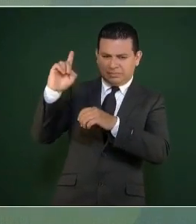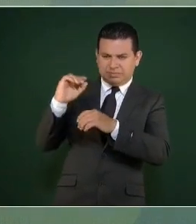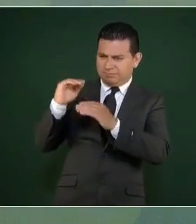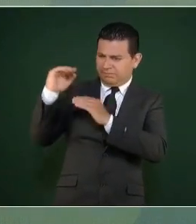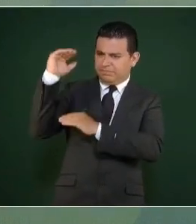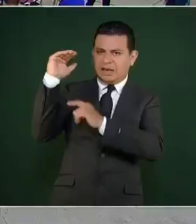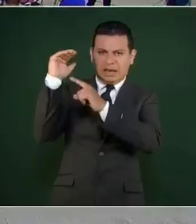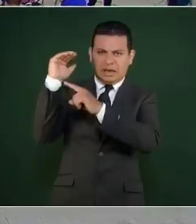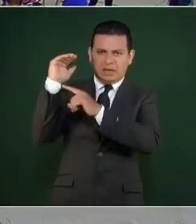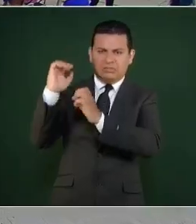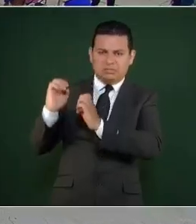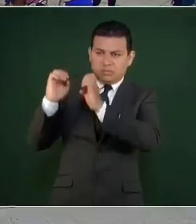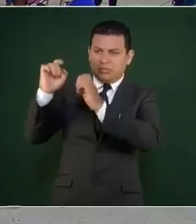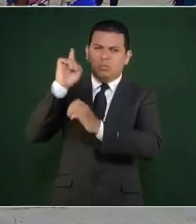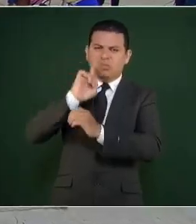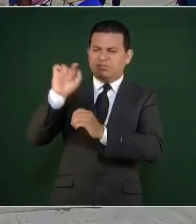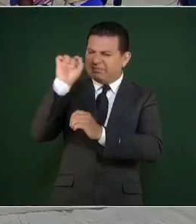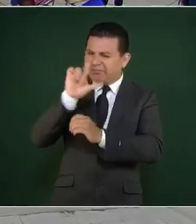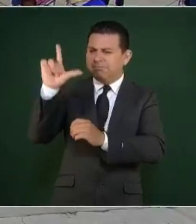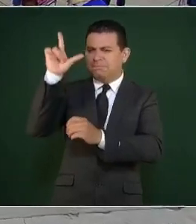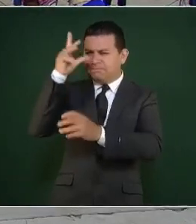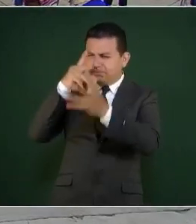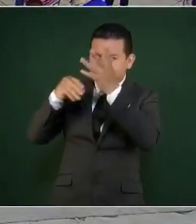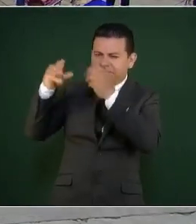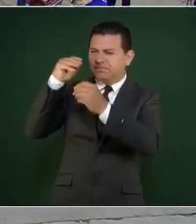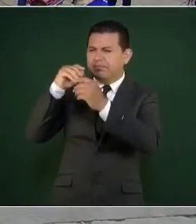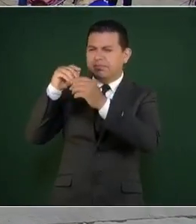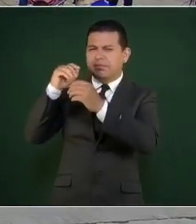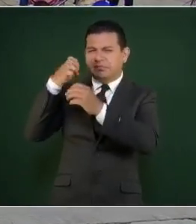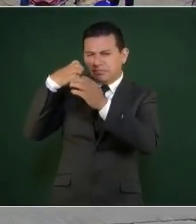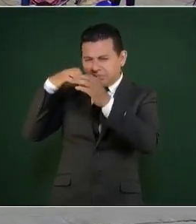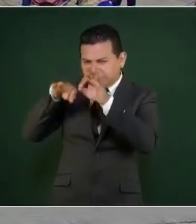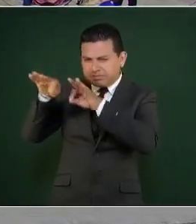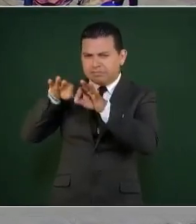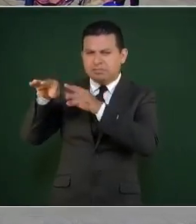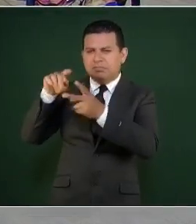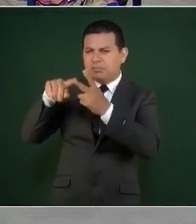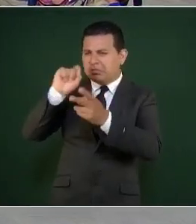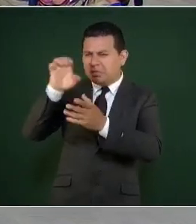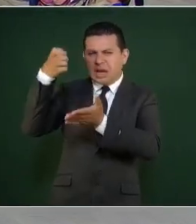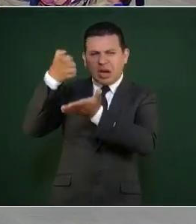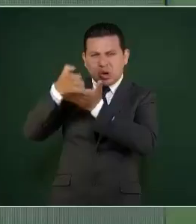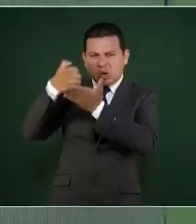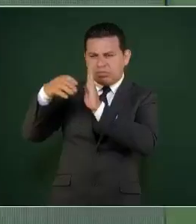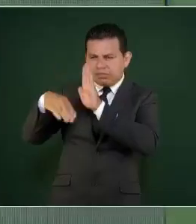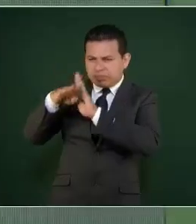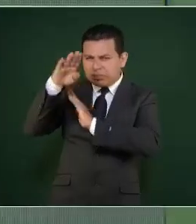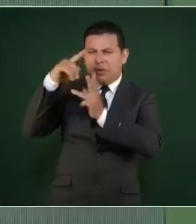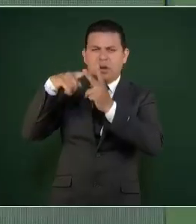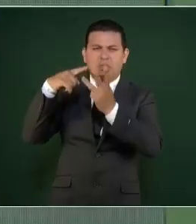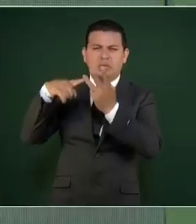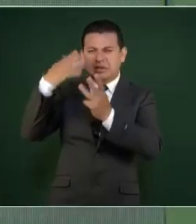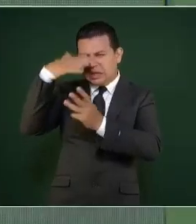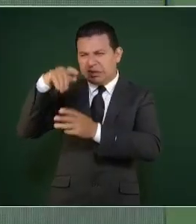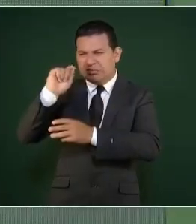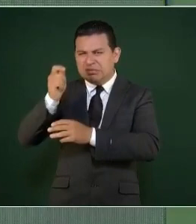una profesional de la economía,